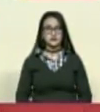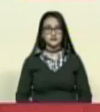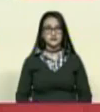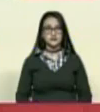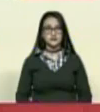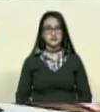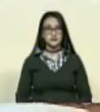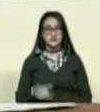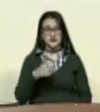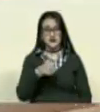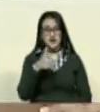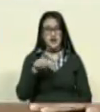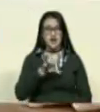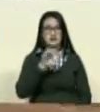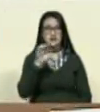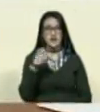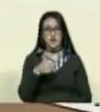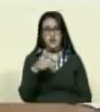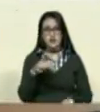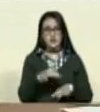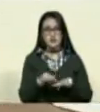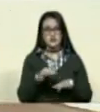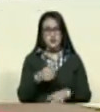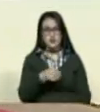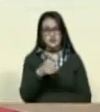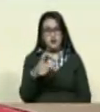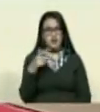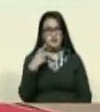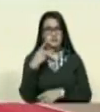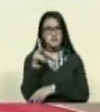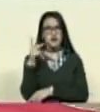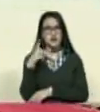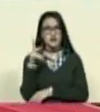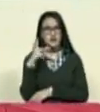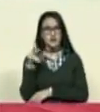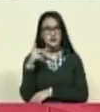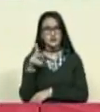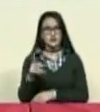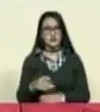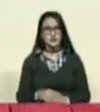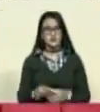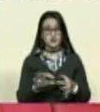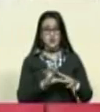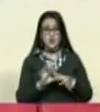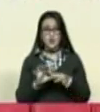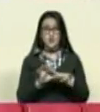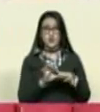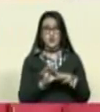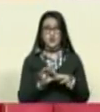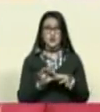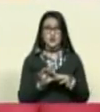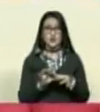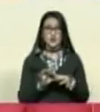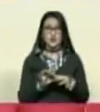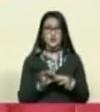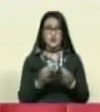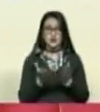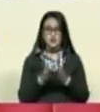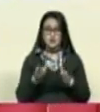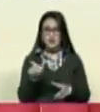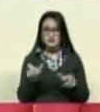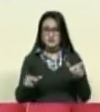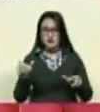En cada estado, en cada municipio, en cada parroquia. La unión con el estudiantado del